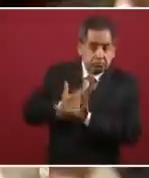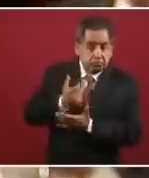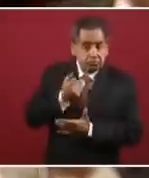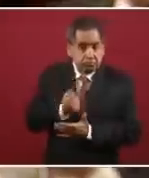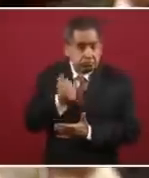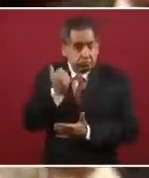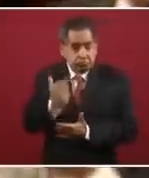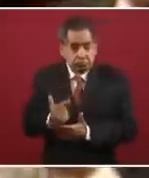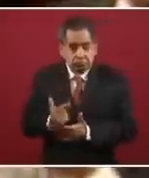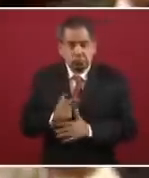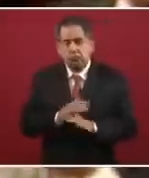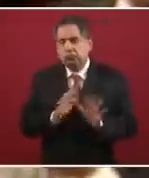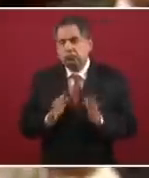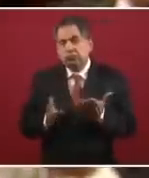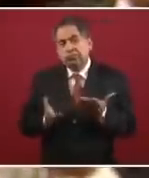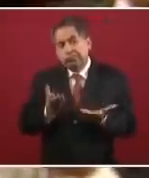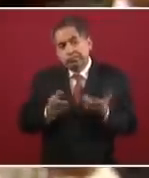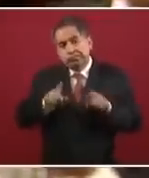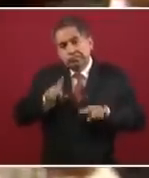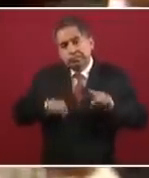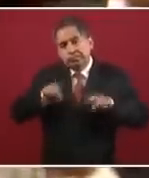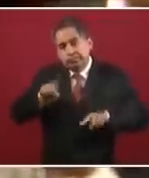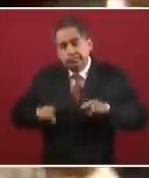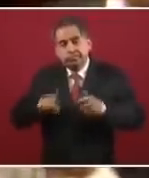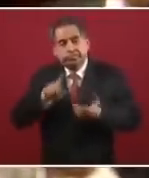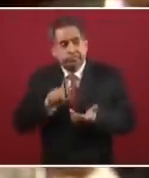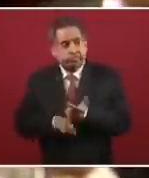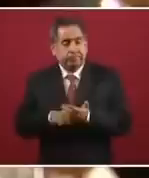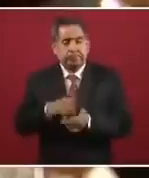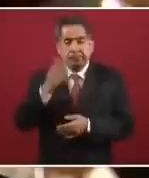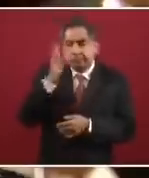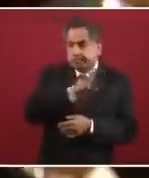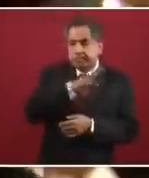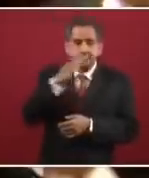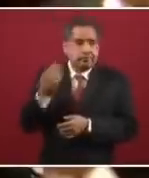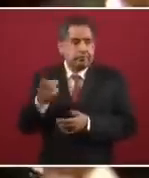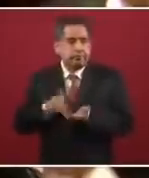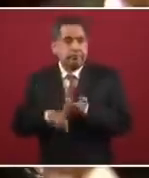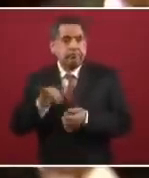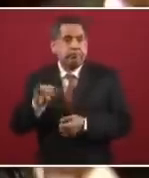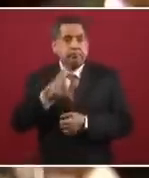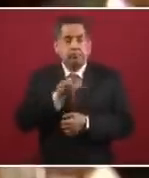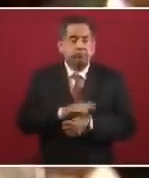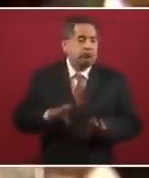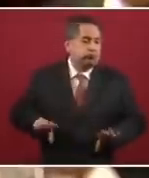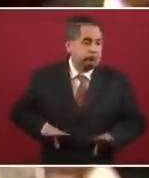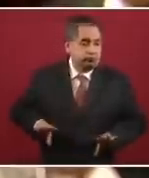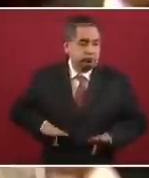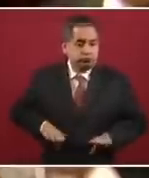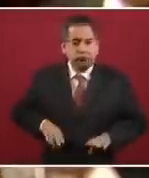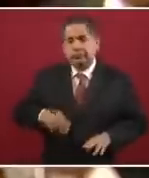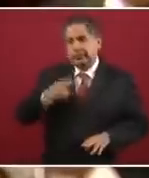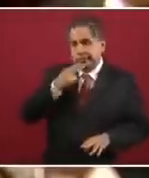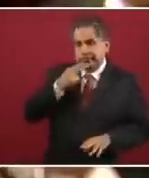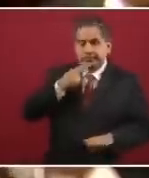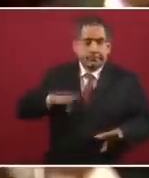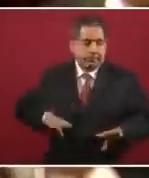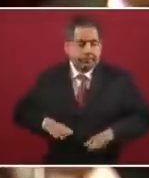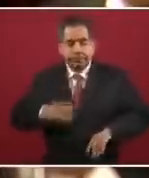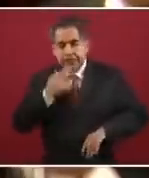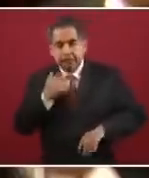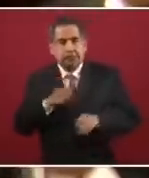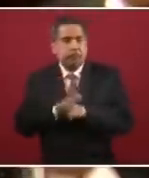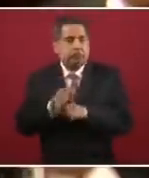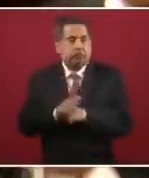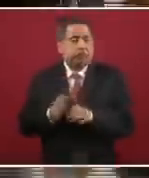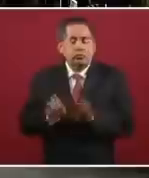pende como espada de Damocles sobre nosotros el hecho de que varíe el carácter, la intención de la política norteamericana hacia